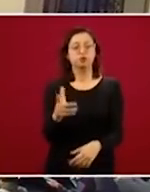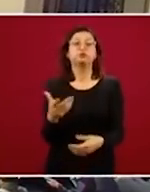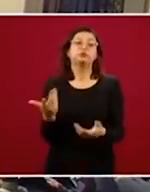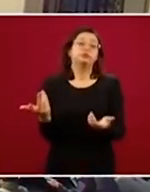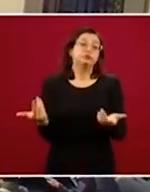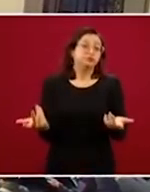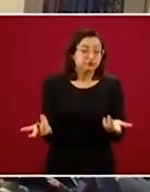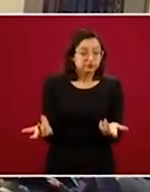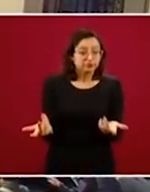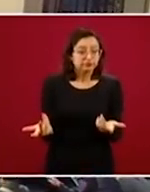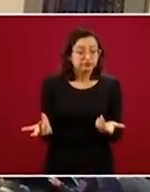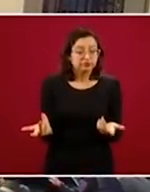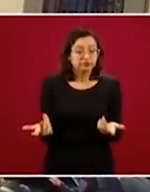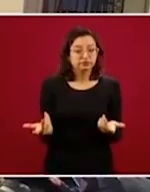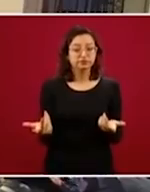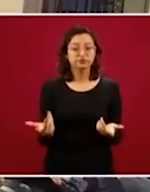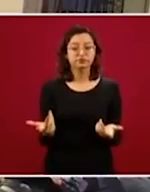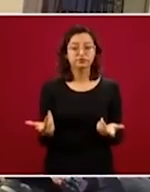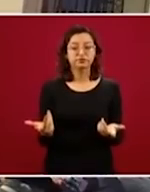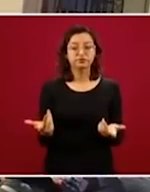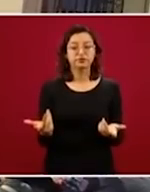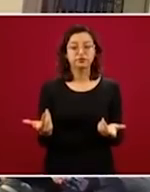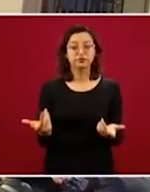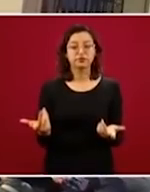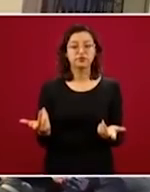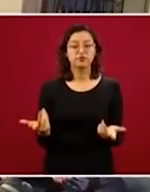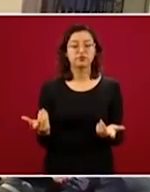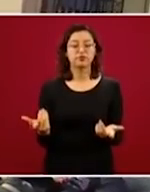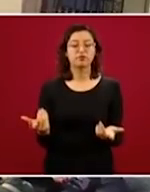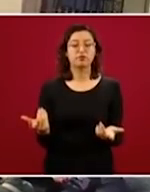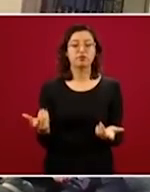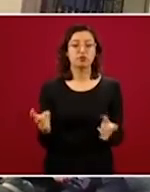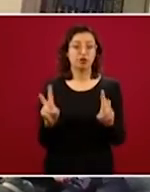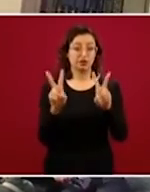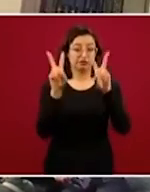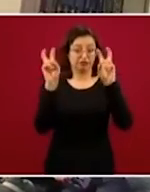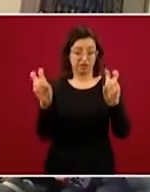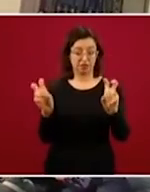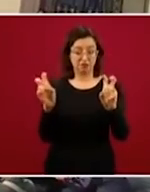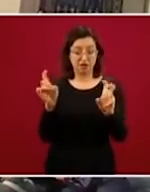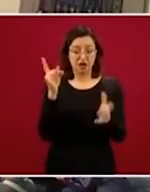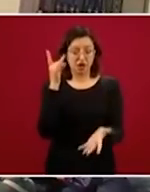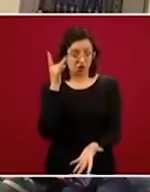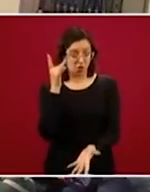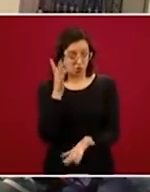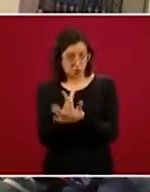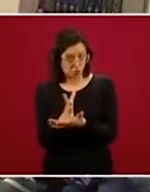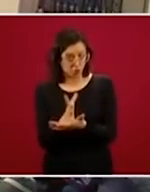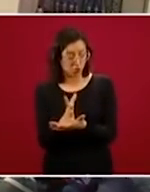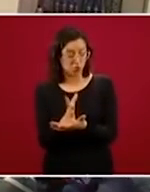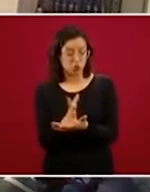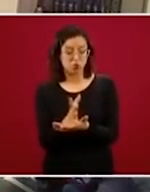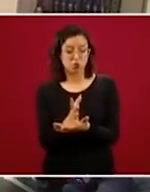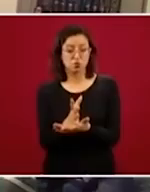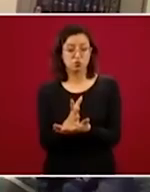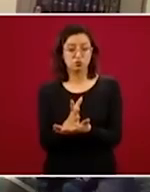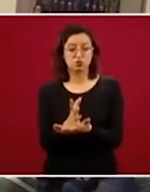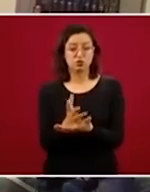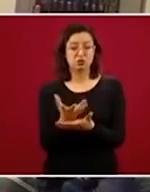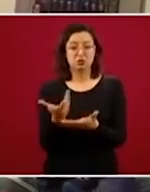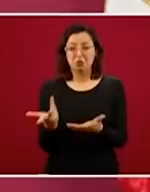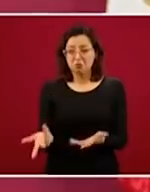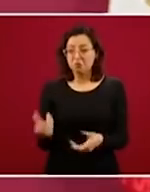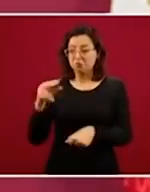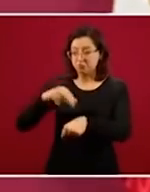no es un asunto solo d atención